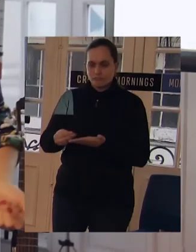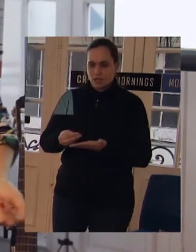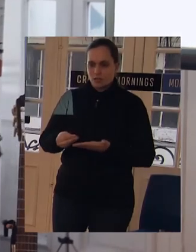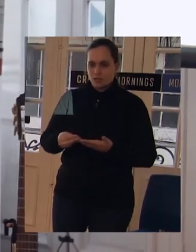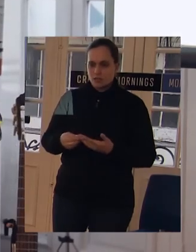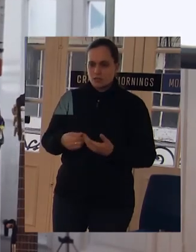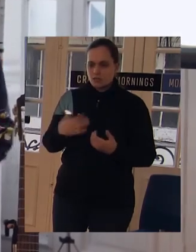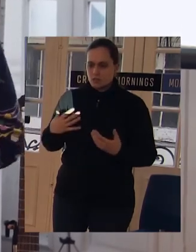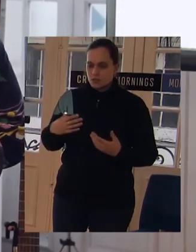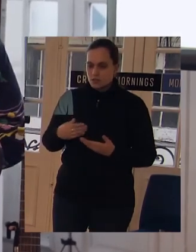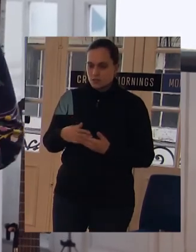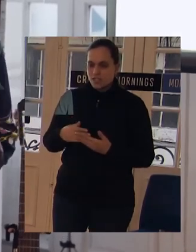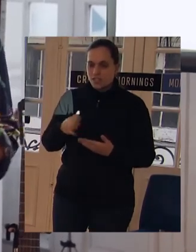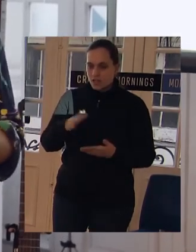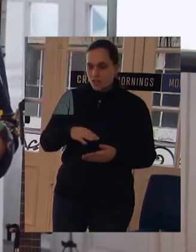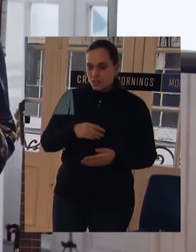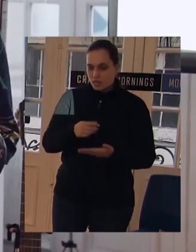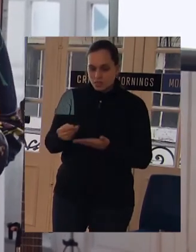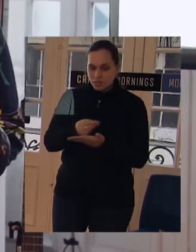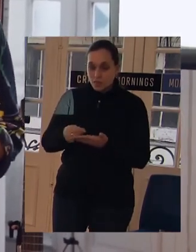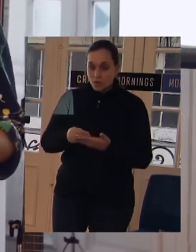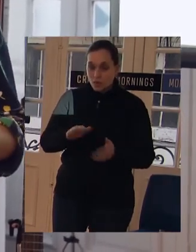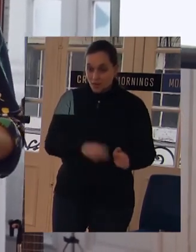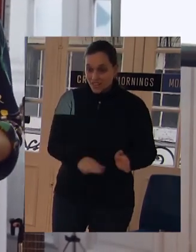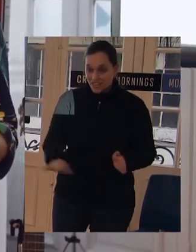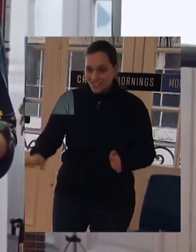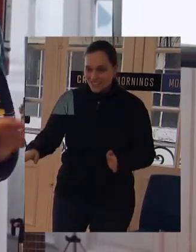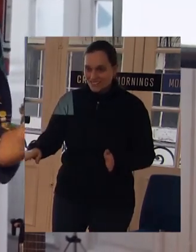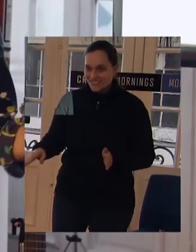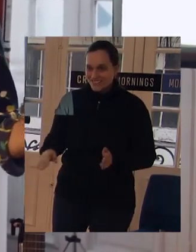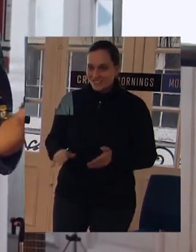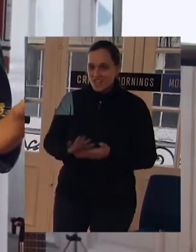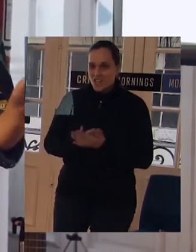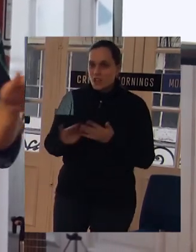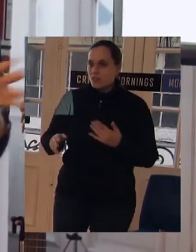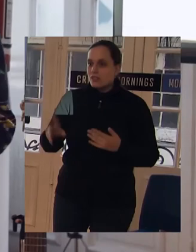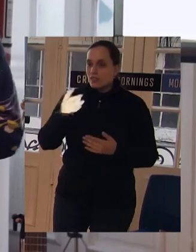a hacer libros infantiles. Chicos, mándenme mails, porfi.